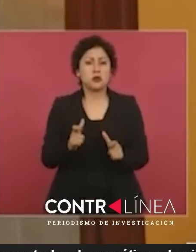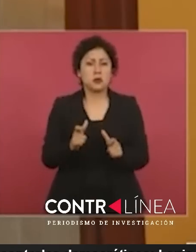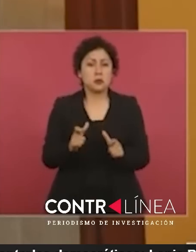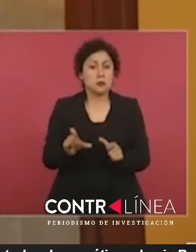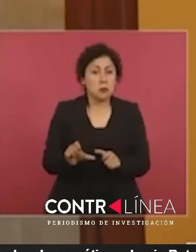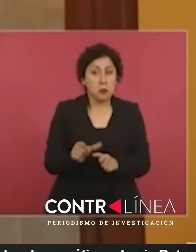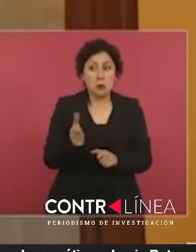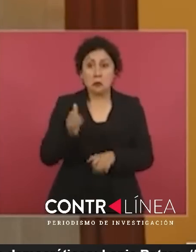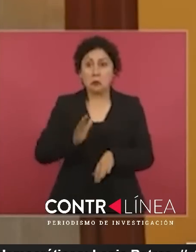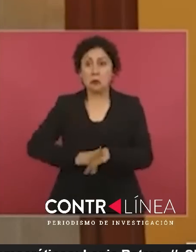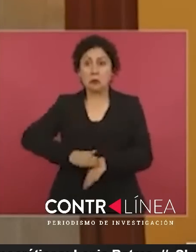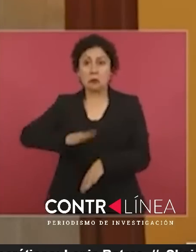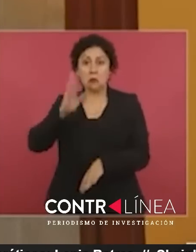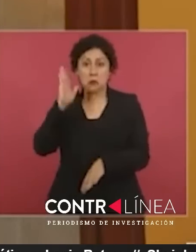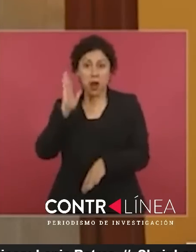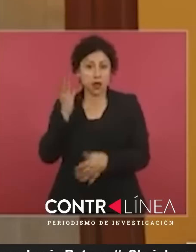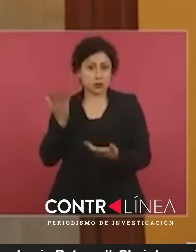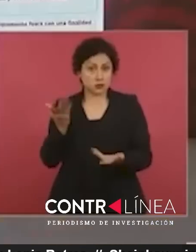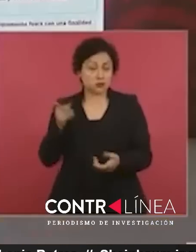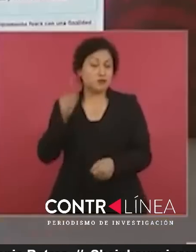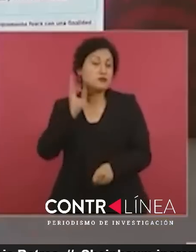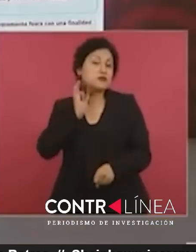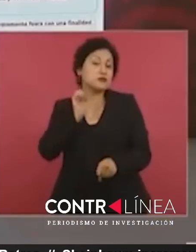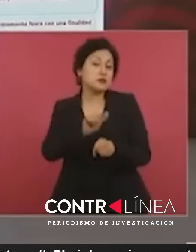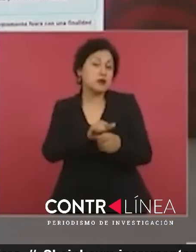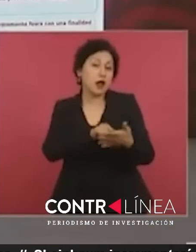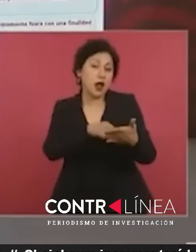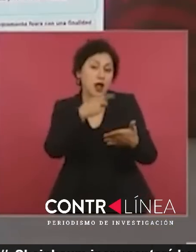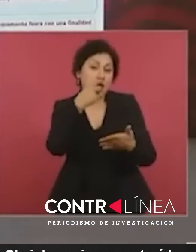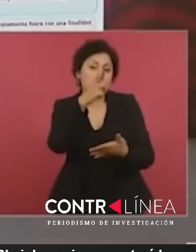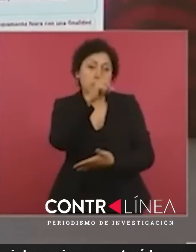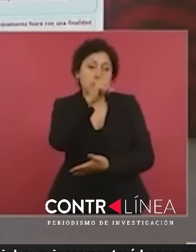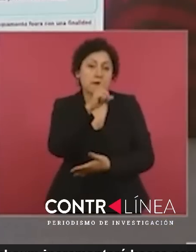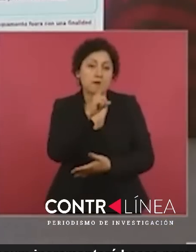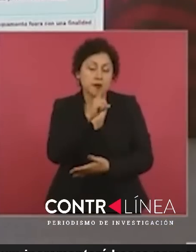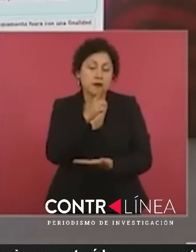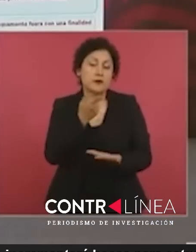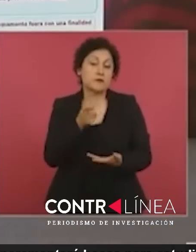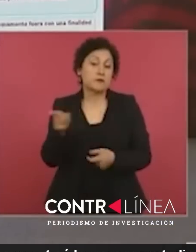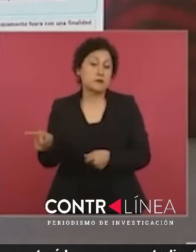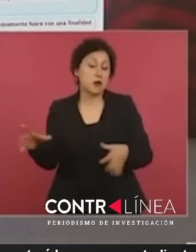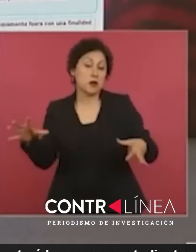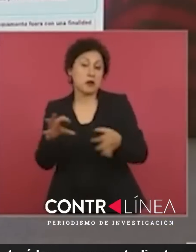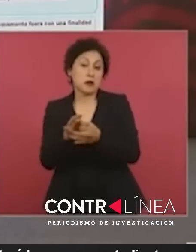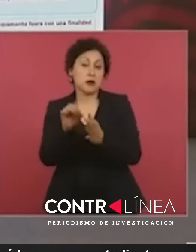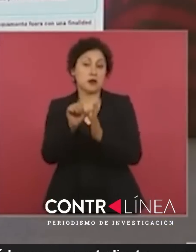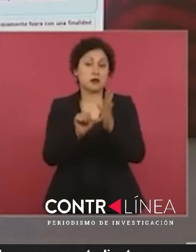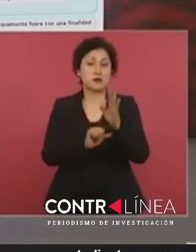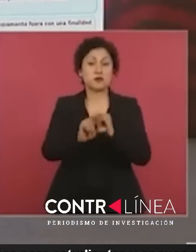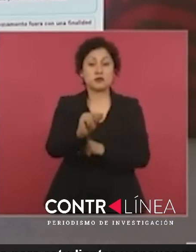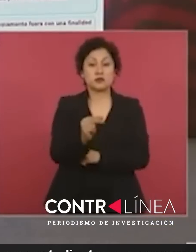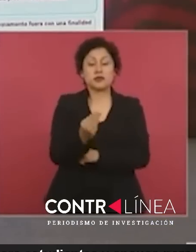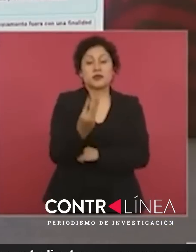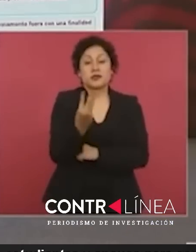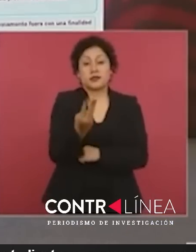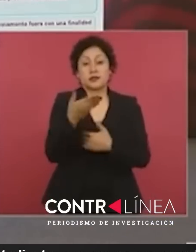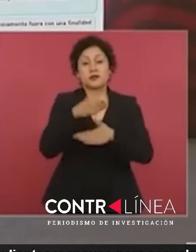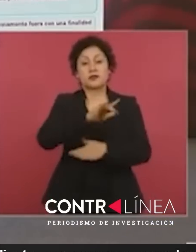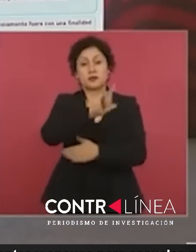de fuego como lo había presentado la Fiscalía. Y de acuerdo al artículo 83 de la Ley Federal de Armas de Fuego y